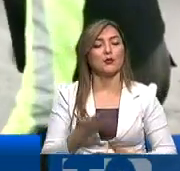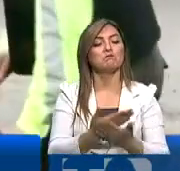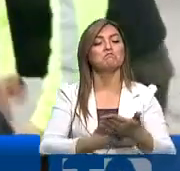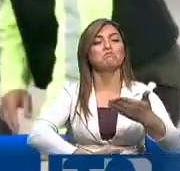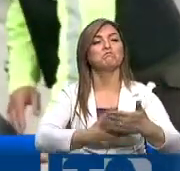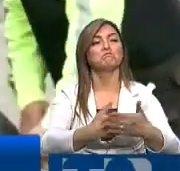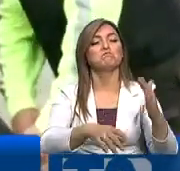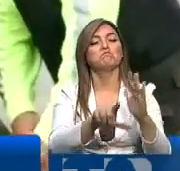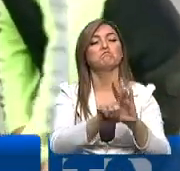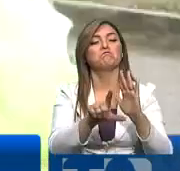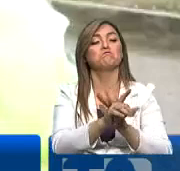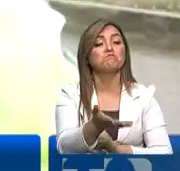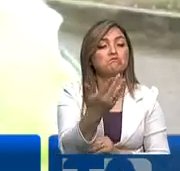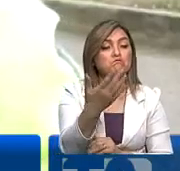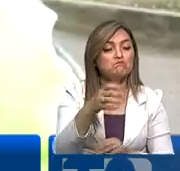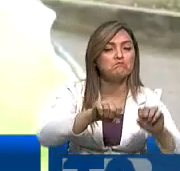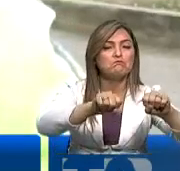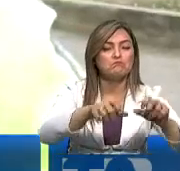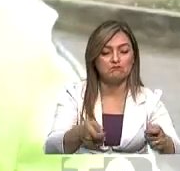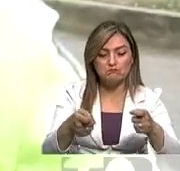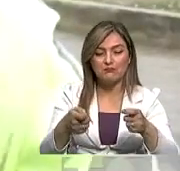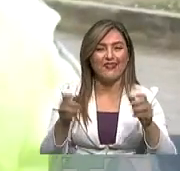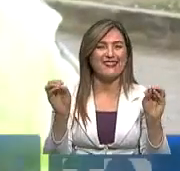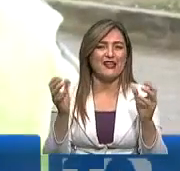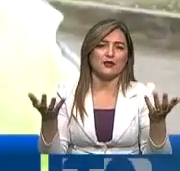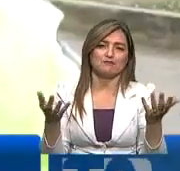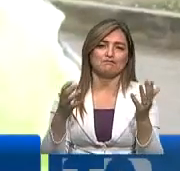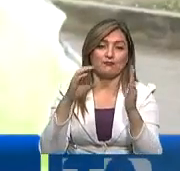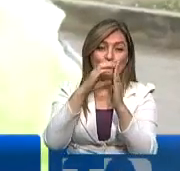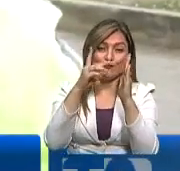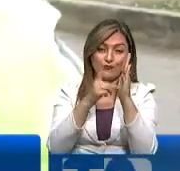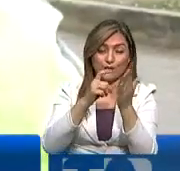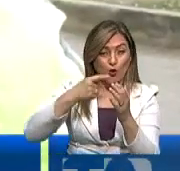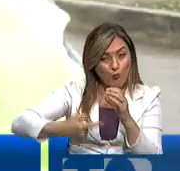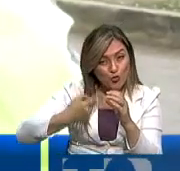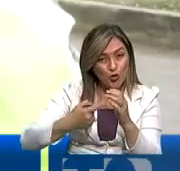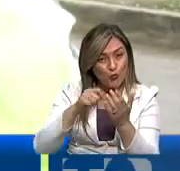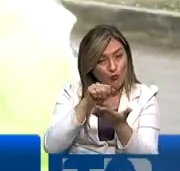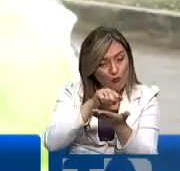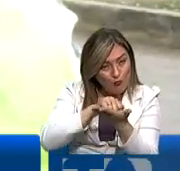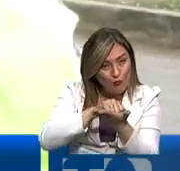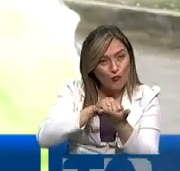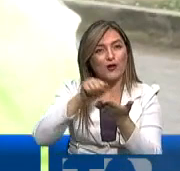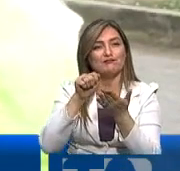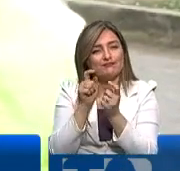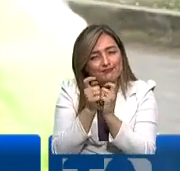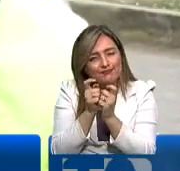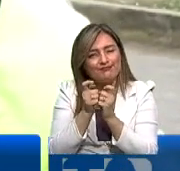sus documentos en regla. Motocicletas cuyo serial alfanumérico está alterado, es decir,